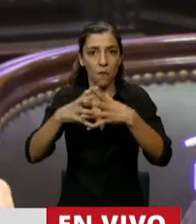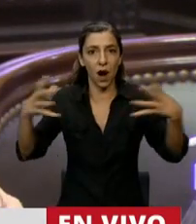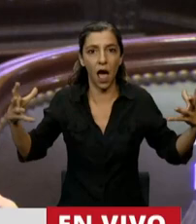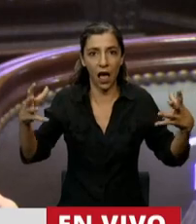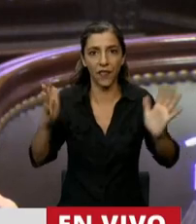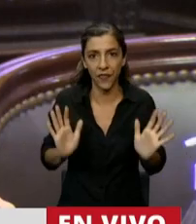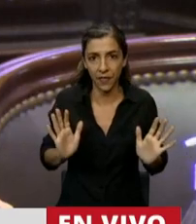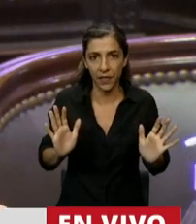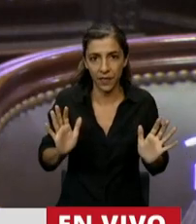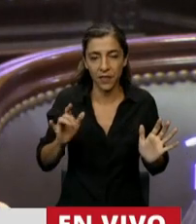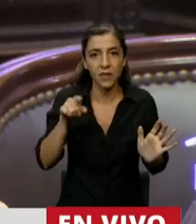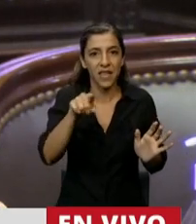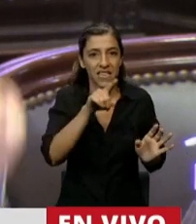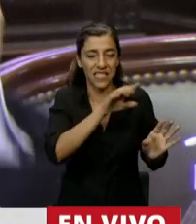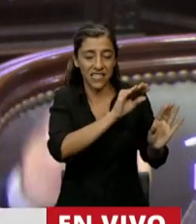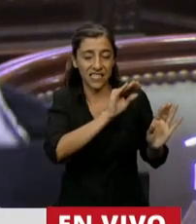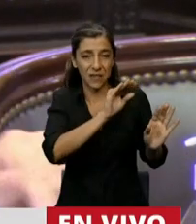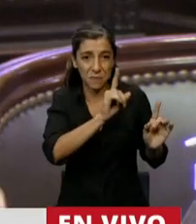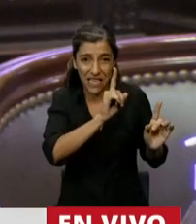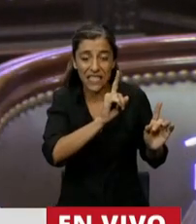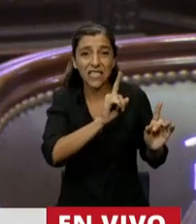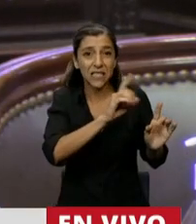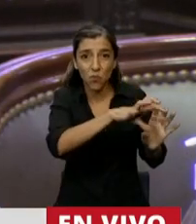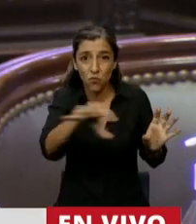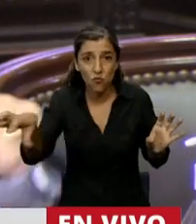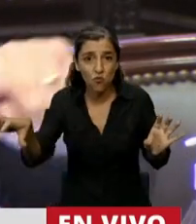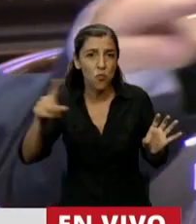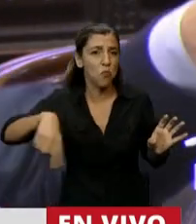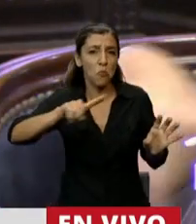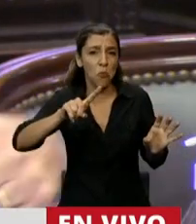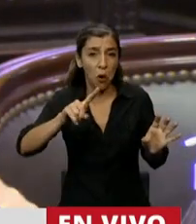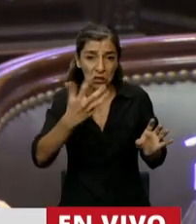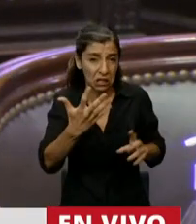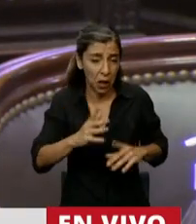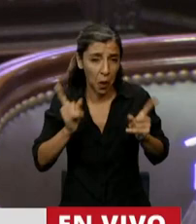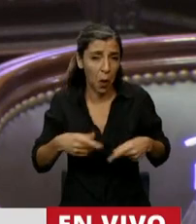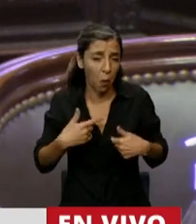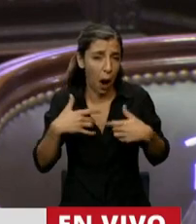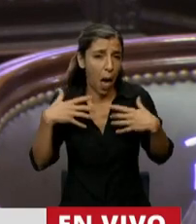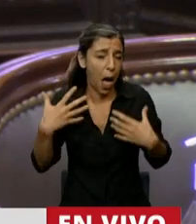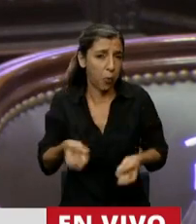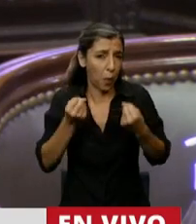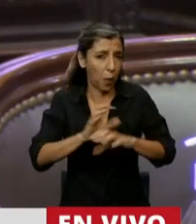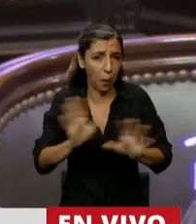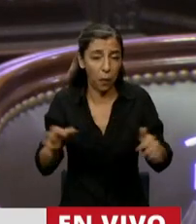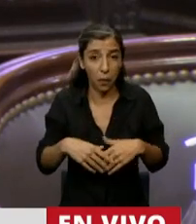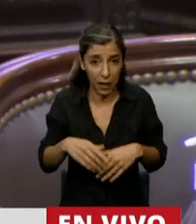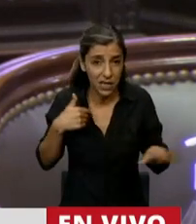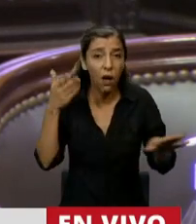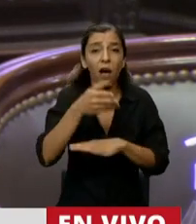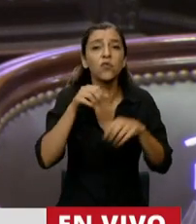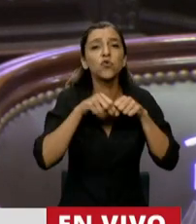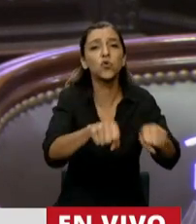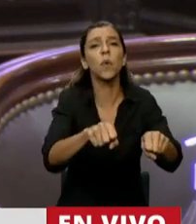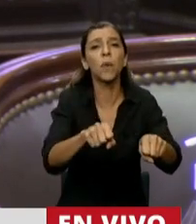economía de los jubilados de nuestra Argentina, se siguen aprovechando. Cualquiera de nosotros que vaya a un supermercado ve que nuestros jubilados